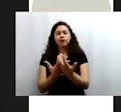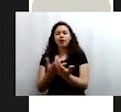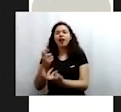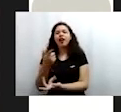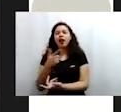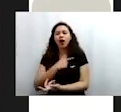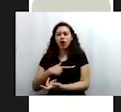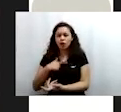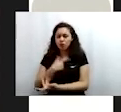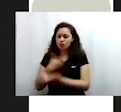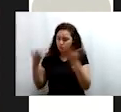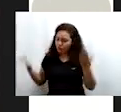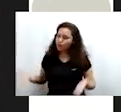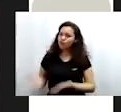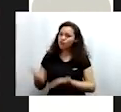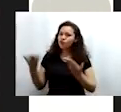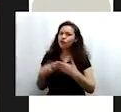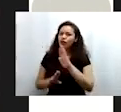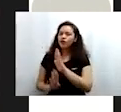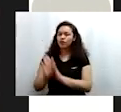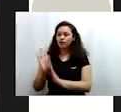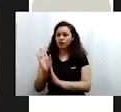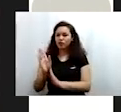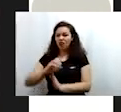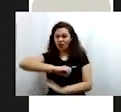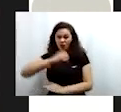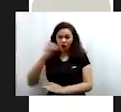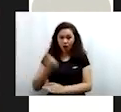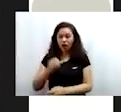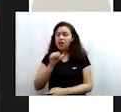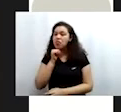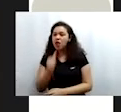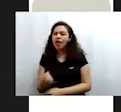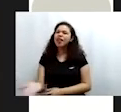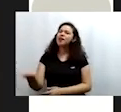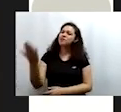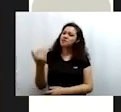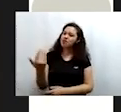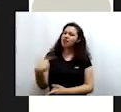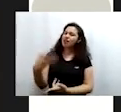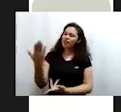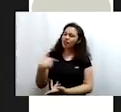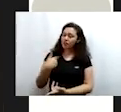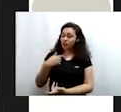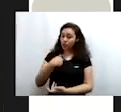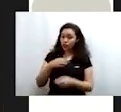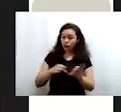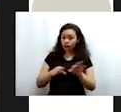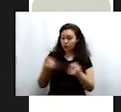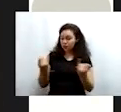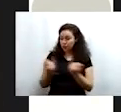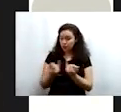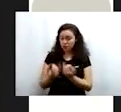a motivar. Entonces no obliga a nadie, lo invita con el ejemplo al